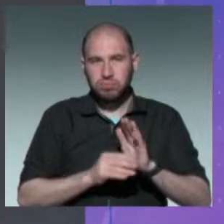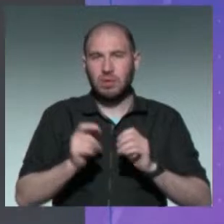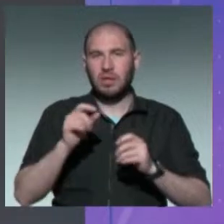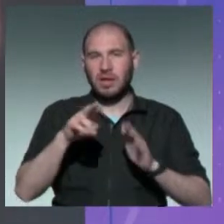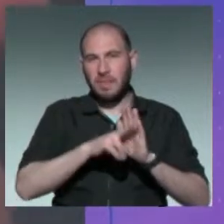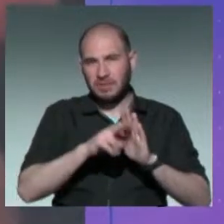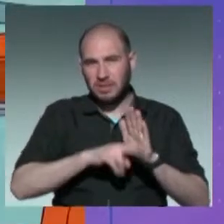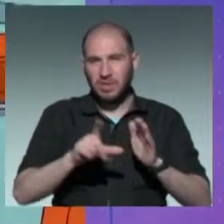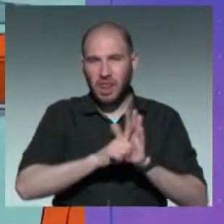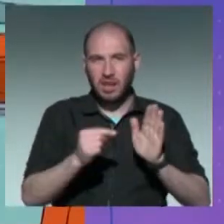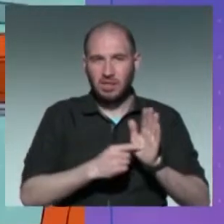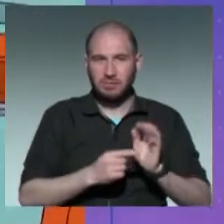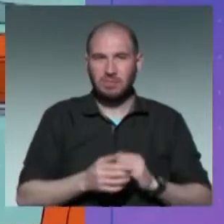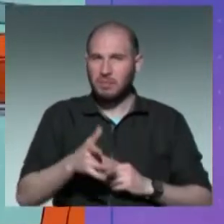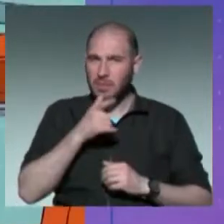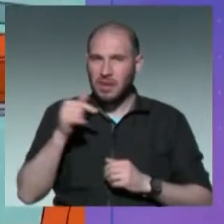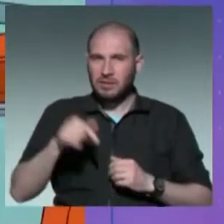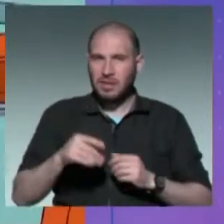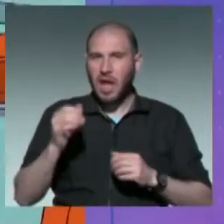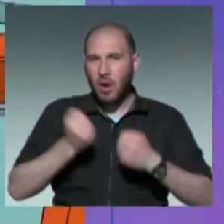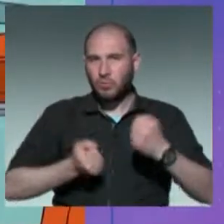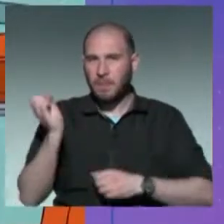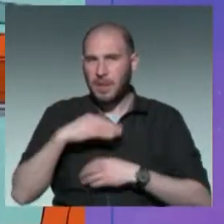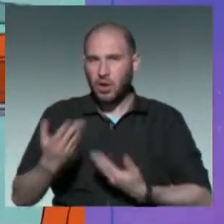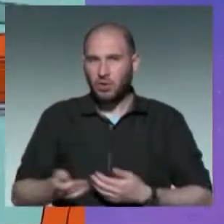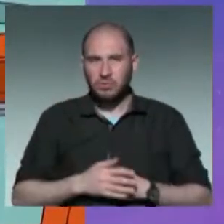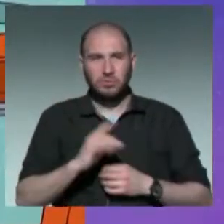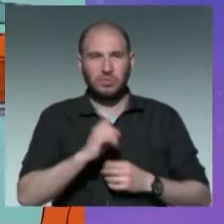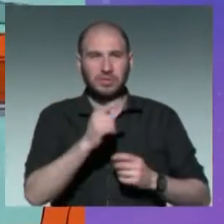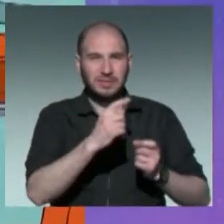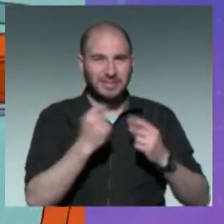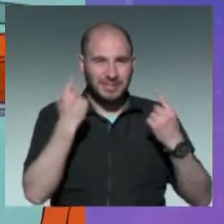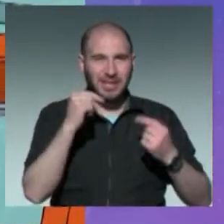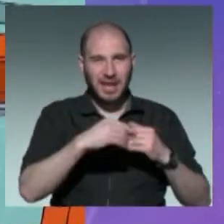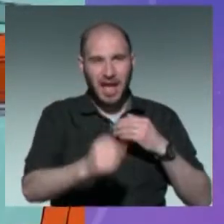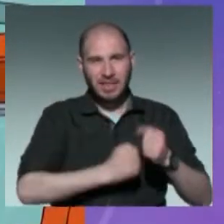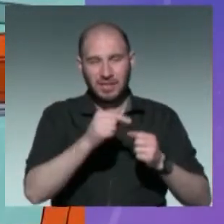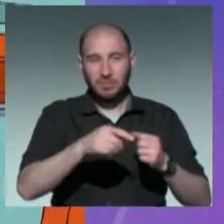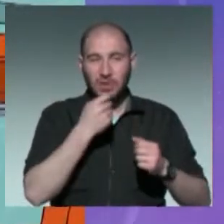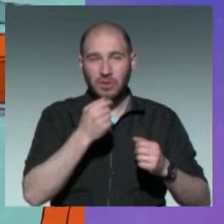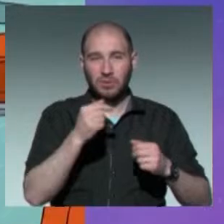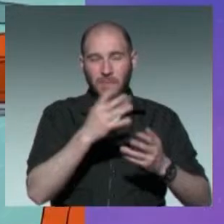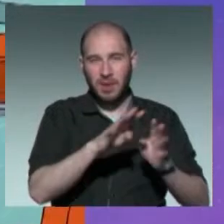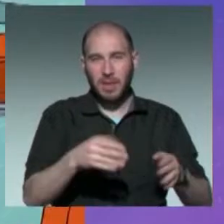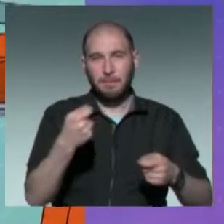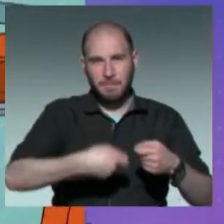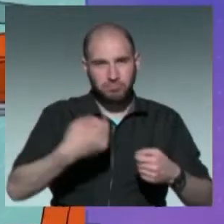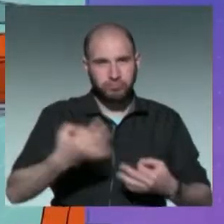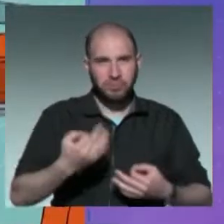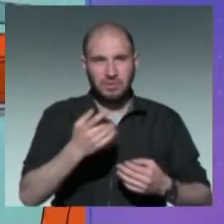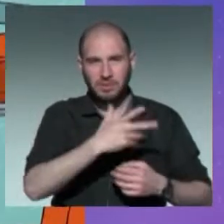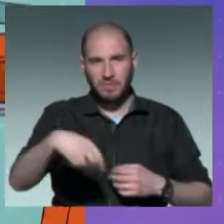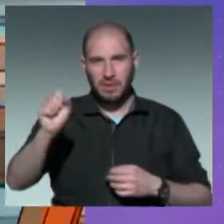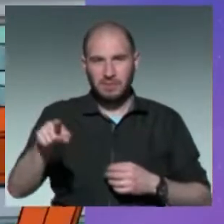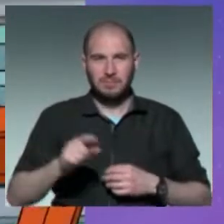propia reglamentación de la ley. Veo que decoró su auto. No, es una sonrisa de aquí hasta allí. Cuando está en mi parrilla me pagan muy bien por